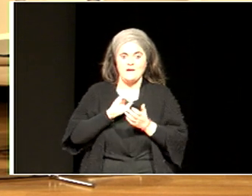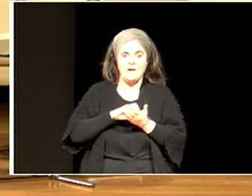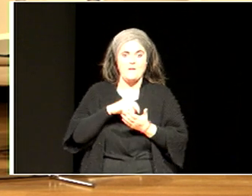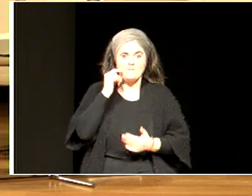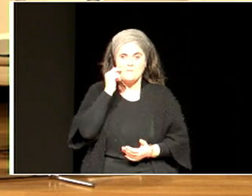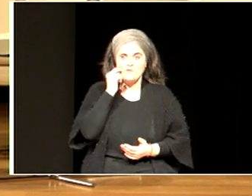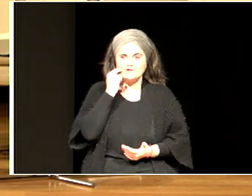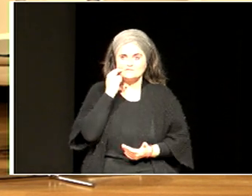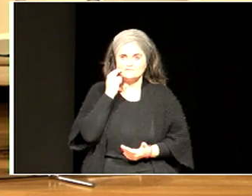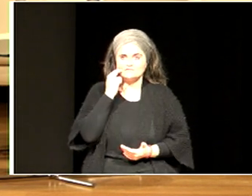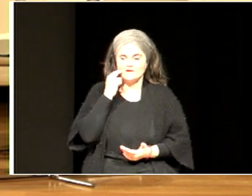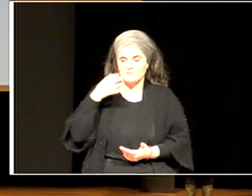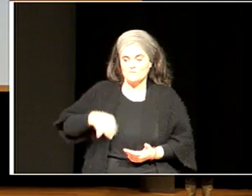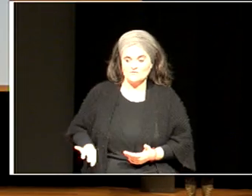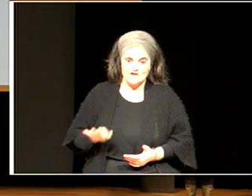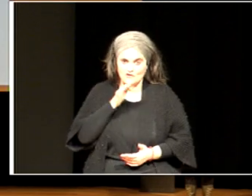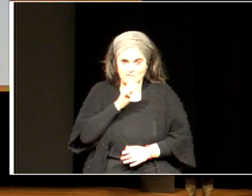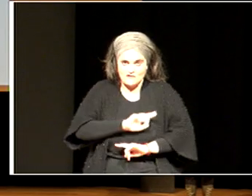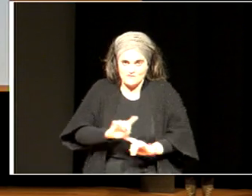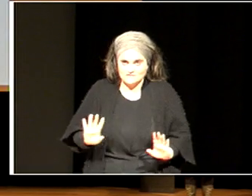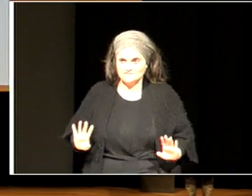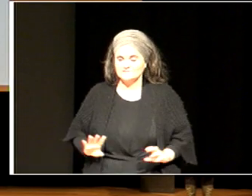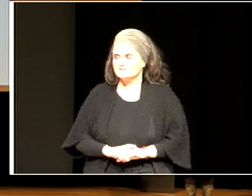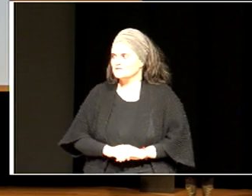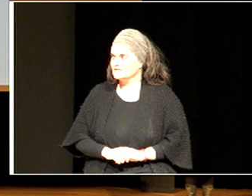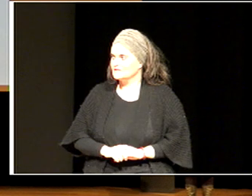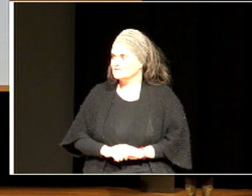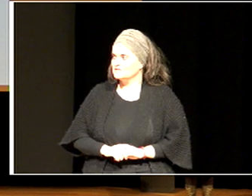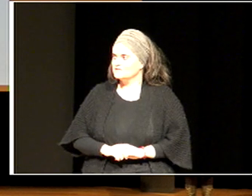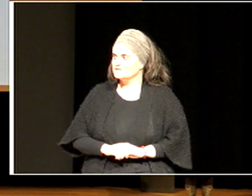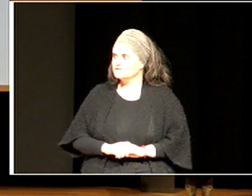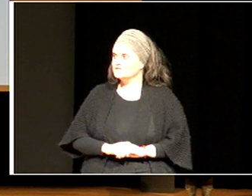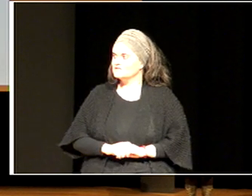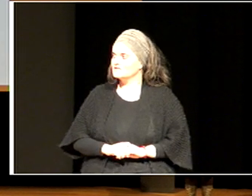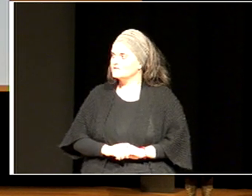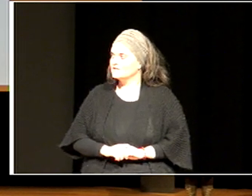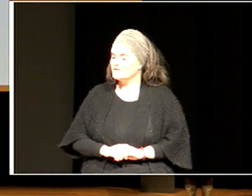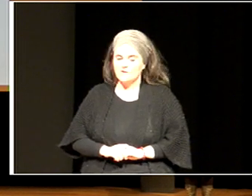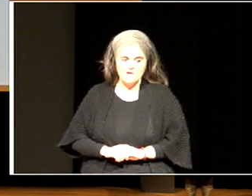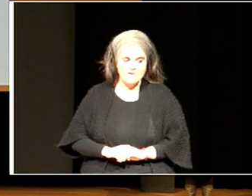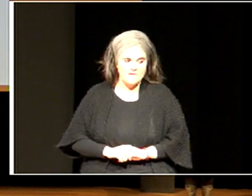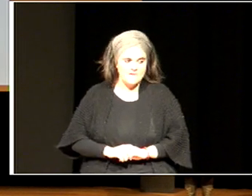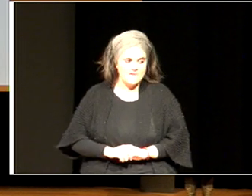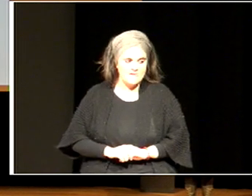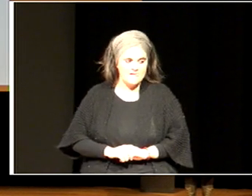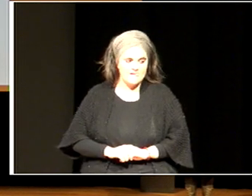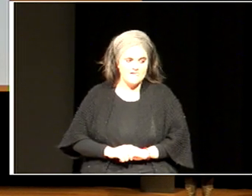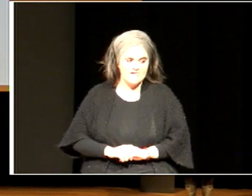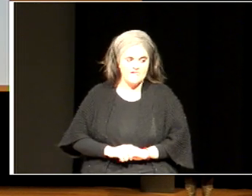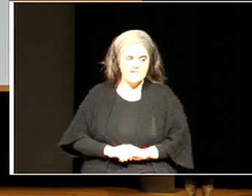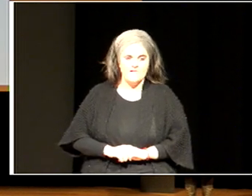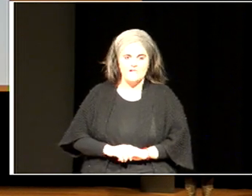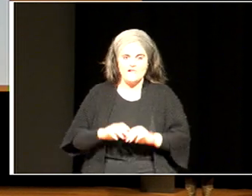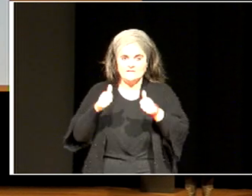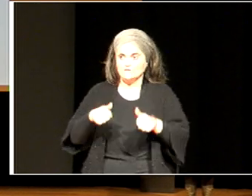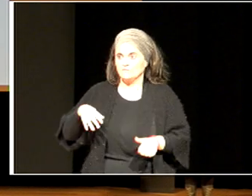todavía o que yo sepa yo que sé me pierdo hay un poco ya de dos tipos hay que poner otra cosa y